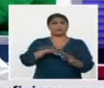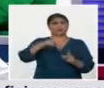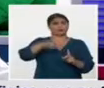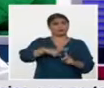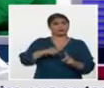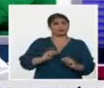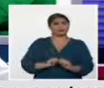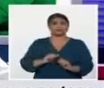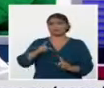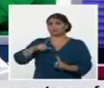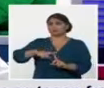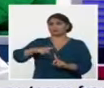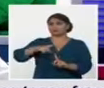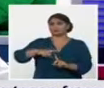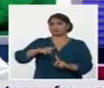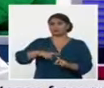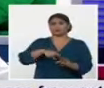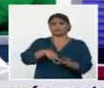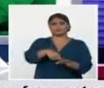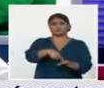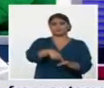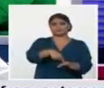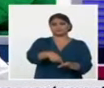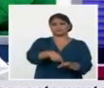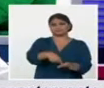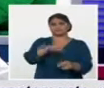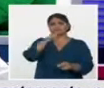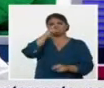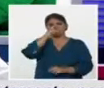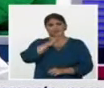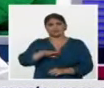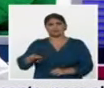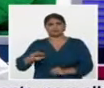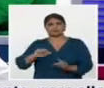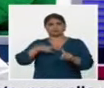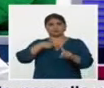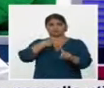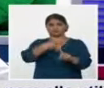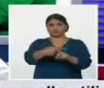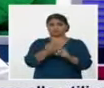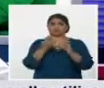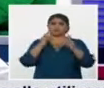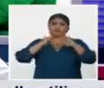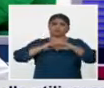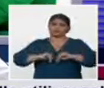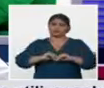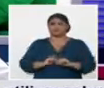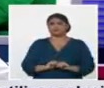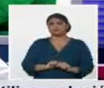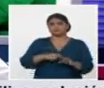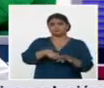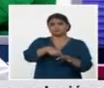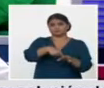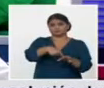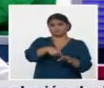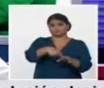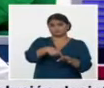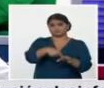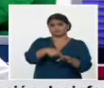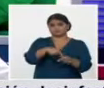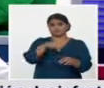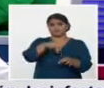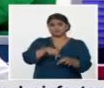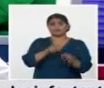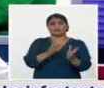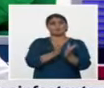el municipio especial Isla de la Juventud, que desde el mes de marzo no diagnostica casos pediátricos. En el